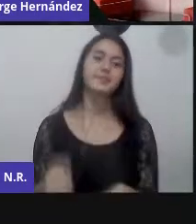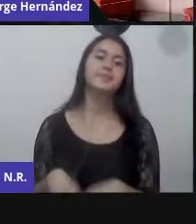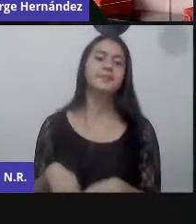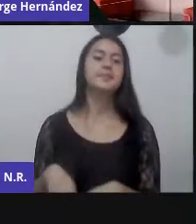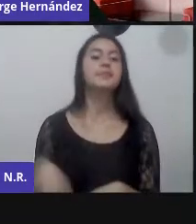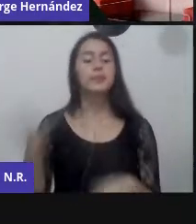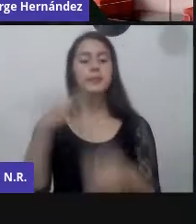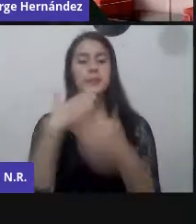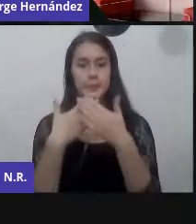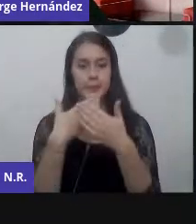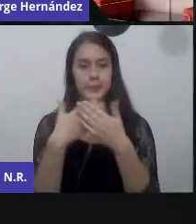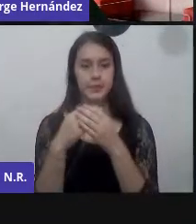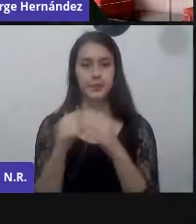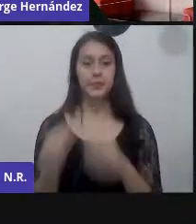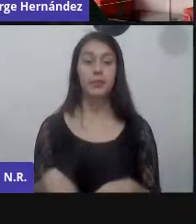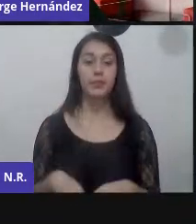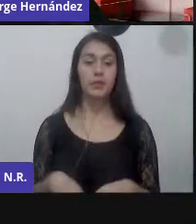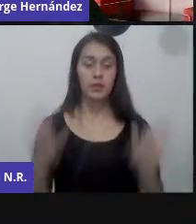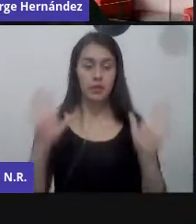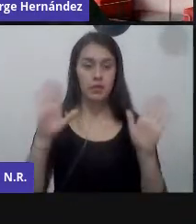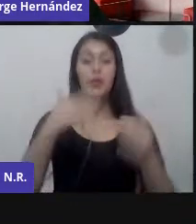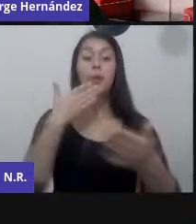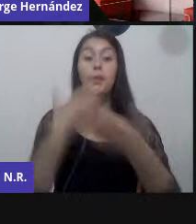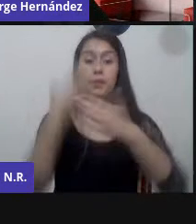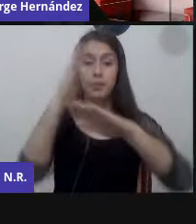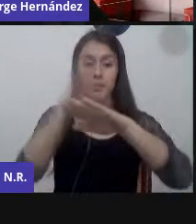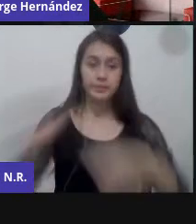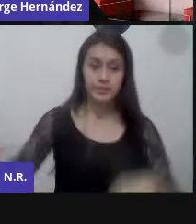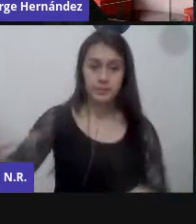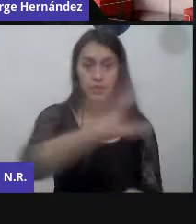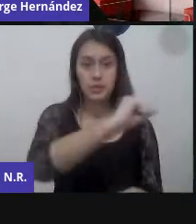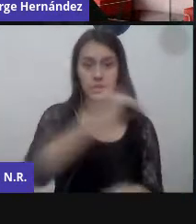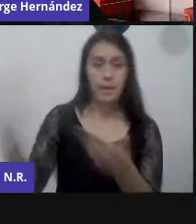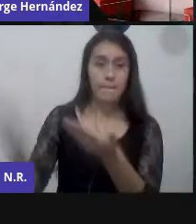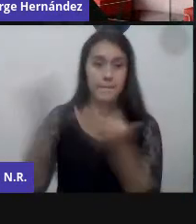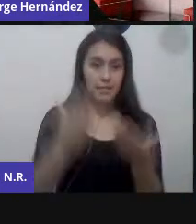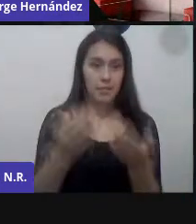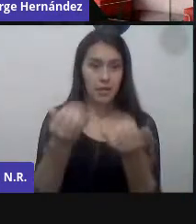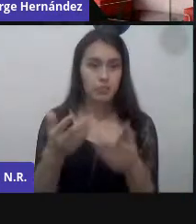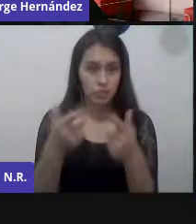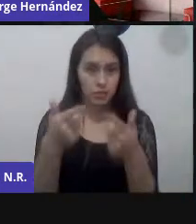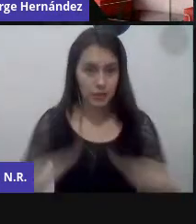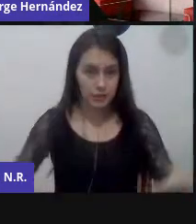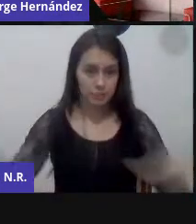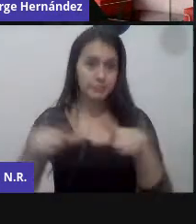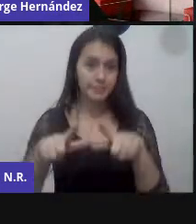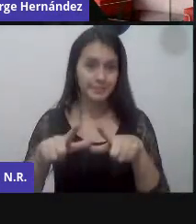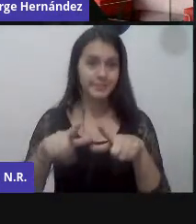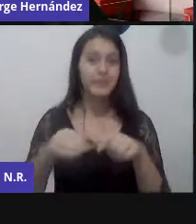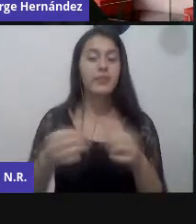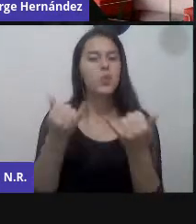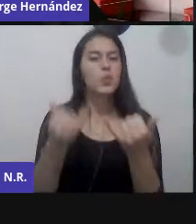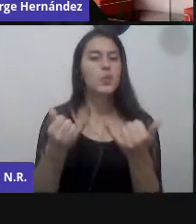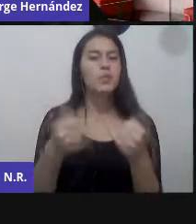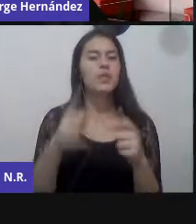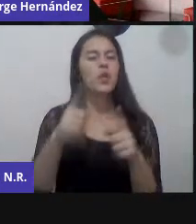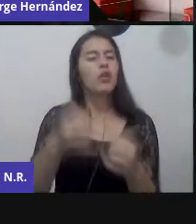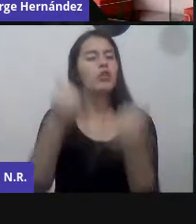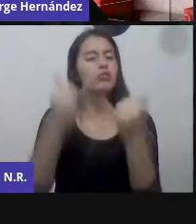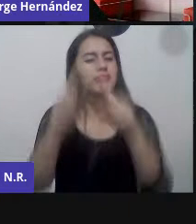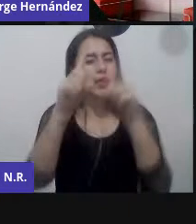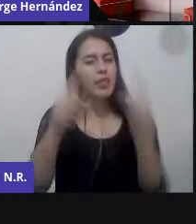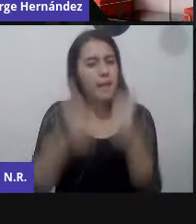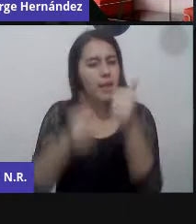gracias. Bueno, muy buenas tardes a todos y bienvenidos a esta transmisión. El día de hoy hablaremos sobre